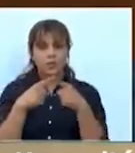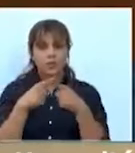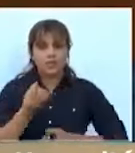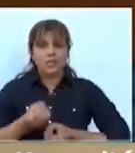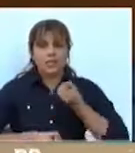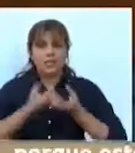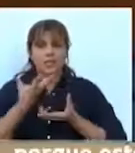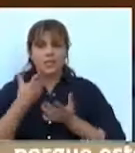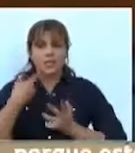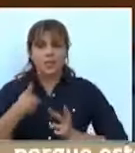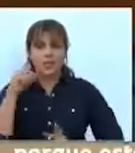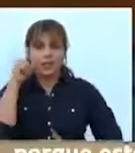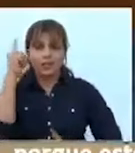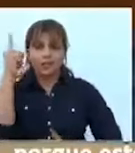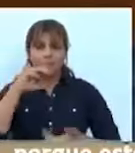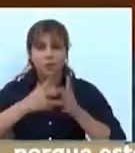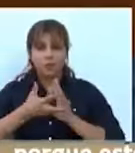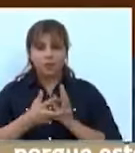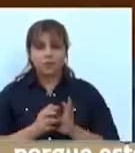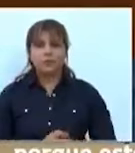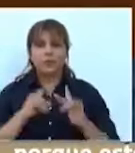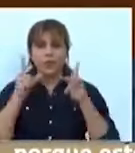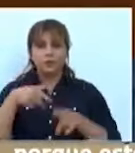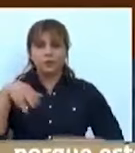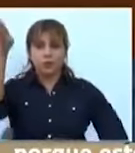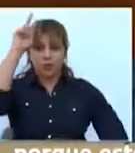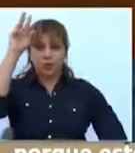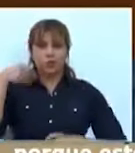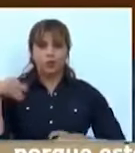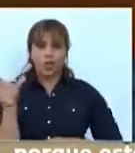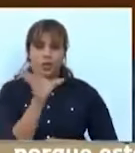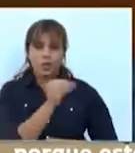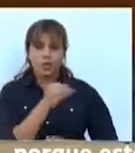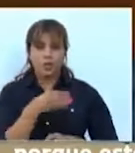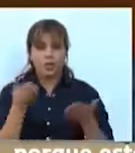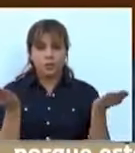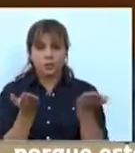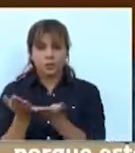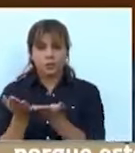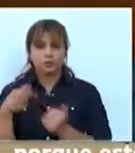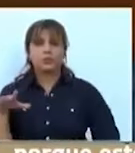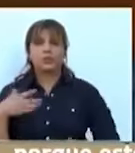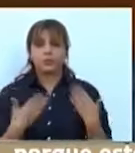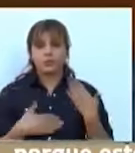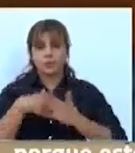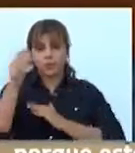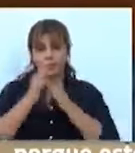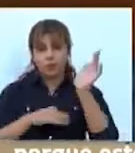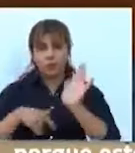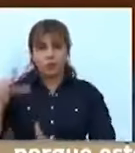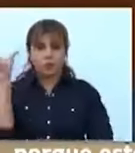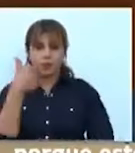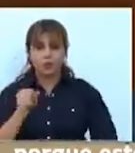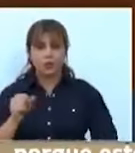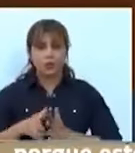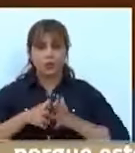expresión clara de nuestras ideas y del respeto mutuo de nuestras posturas que podremos construir un país